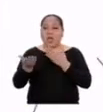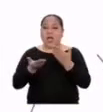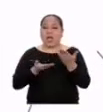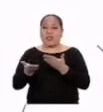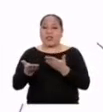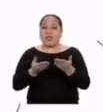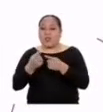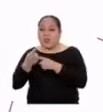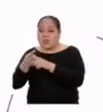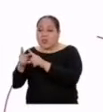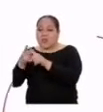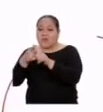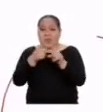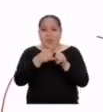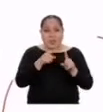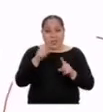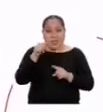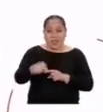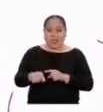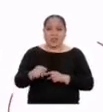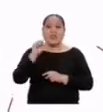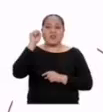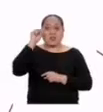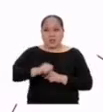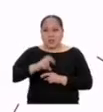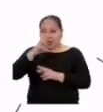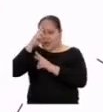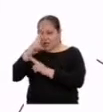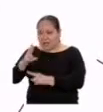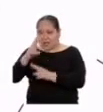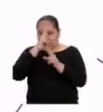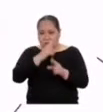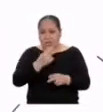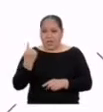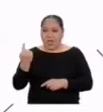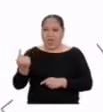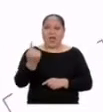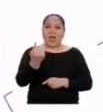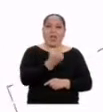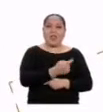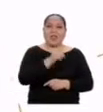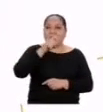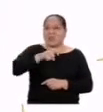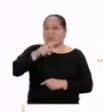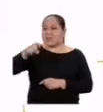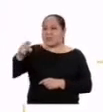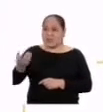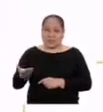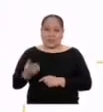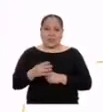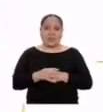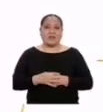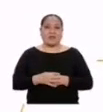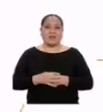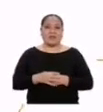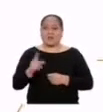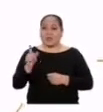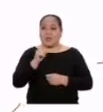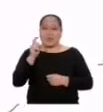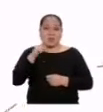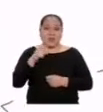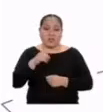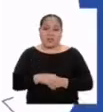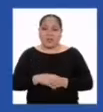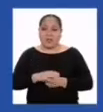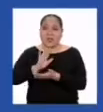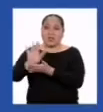de diversidad, que contempla la atención a cada una de las diferencias, sin necesidad